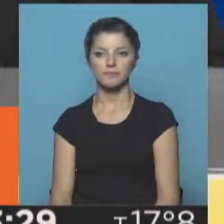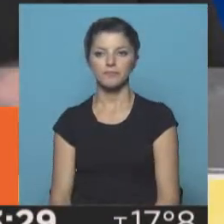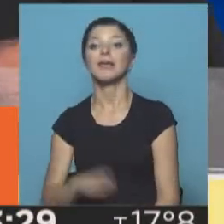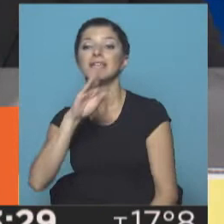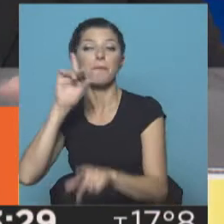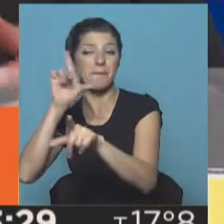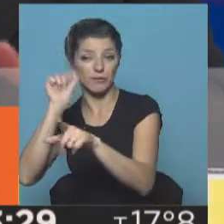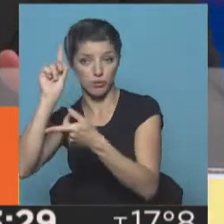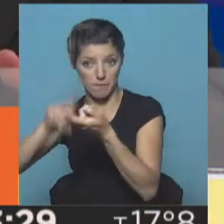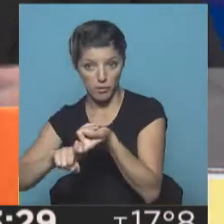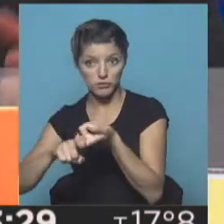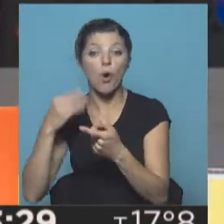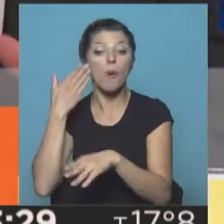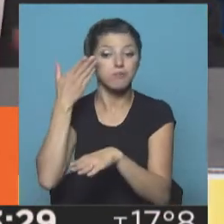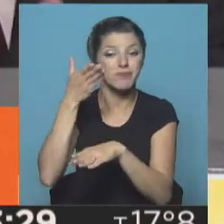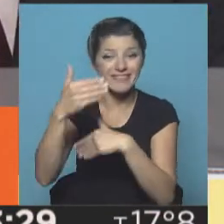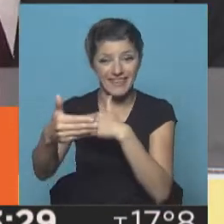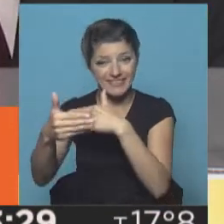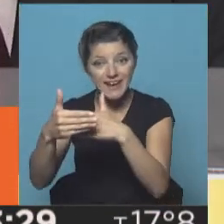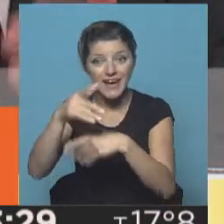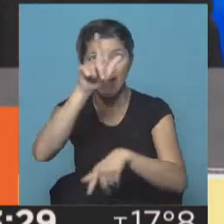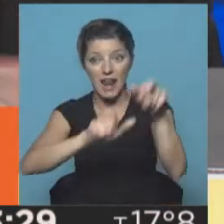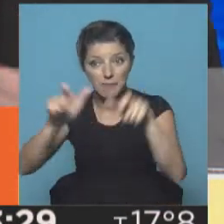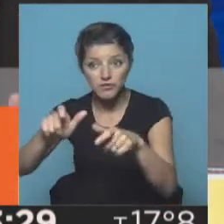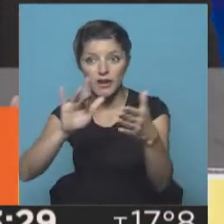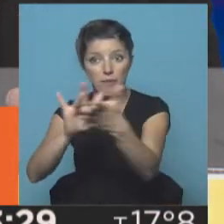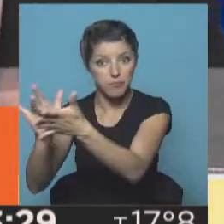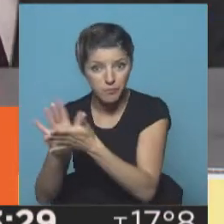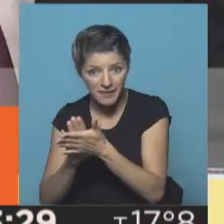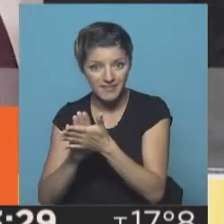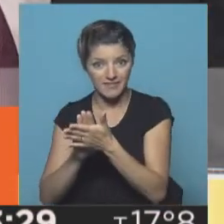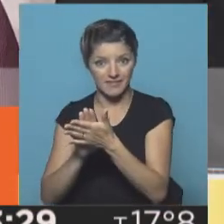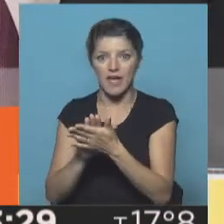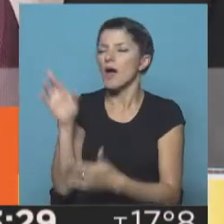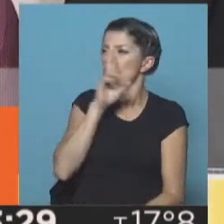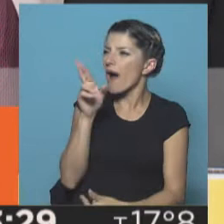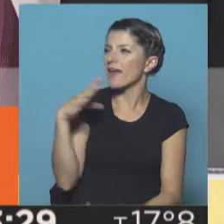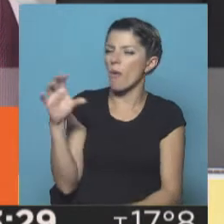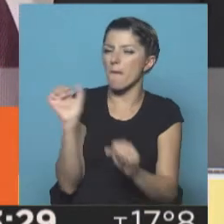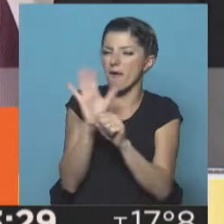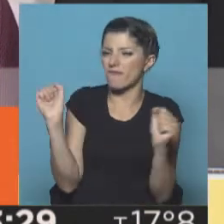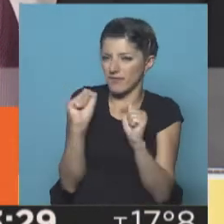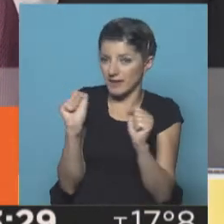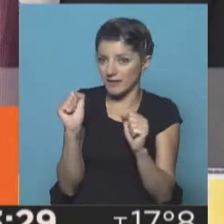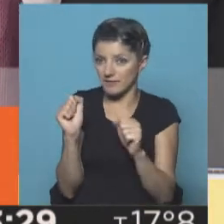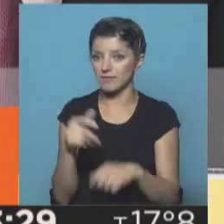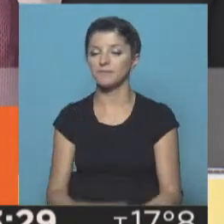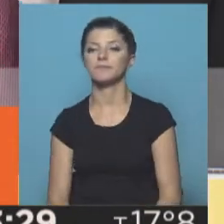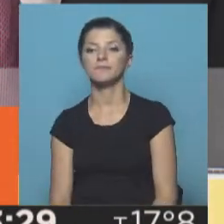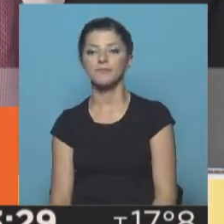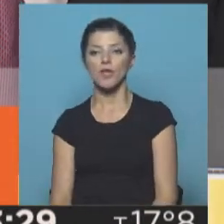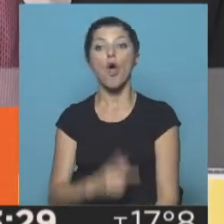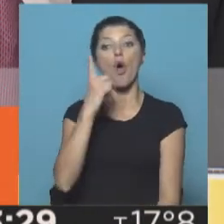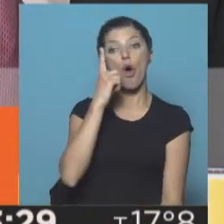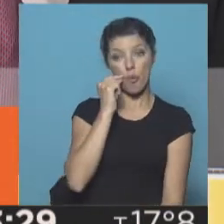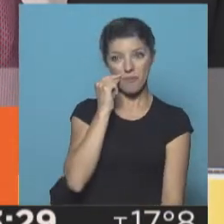público y saludan, tocan. Eso es lo que le falta a Hillary, el contacto con la gente. Muy fría eso. Donald Trump se ubicó en el lugar del escenario donde más